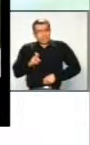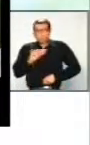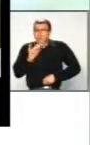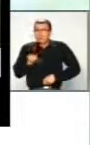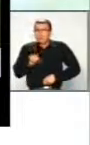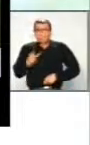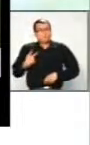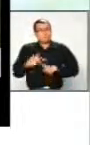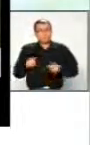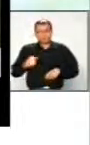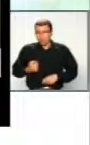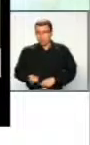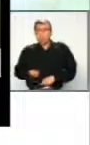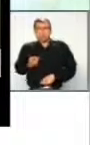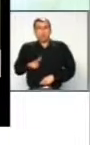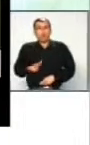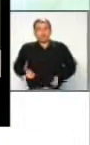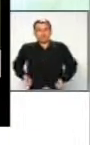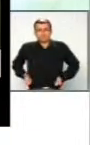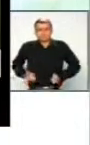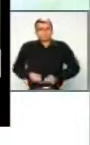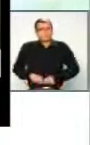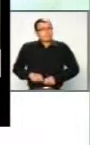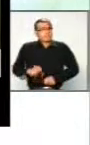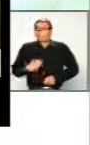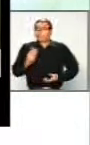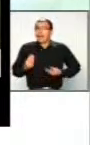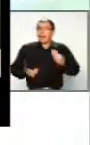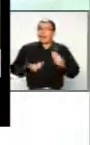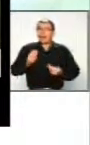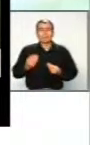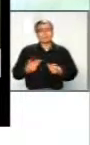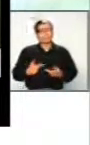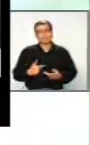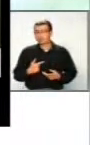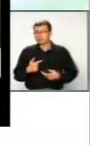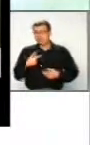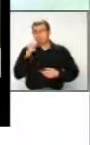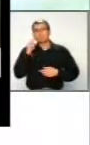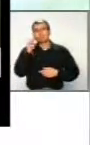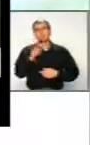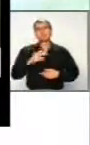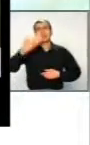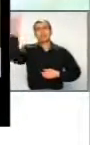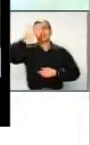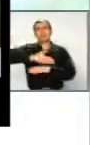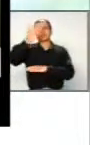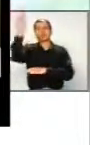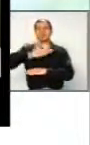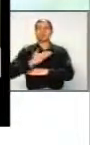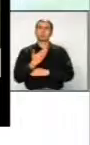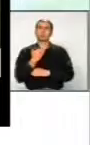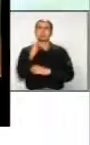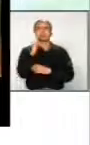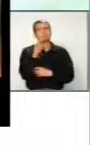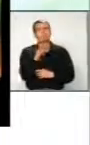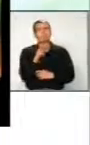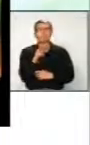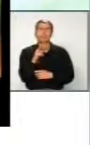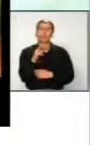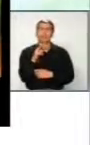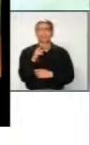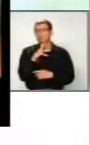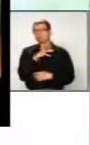12, entonces empiezo a mirarme al espejo e inmediatamente empiezo a rechazar lo que estoy viendo. Empiezo a